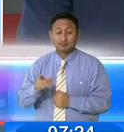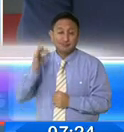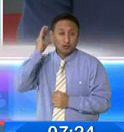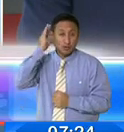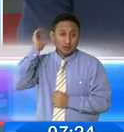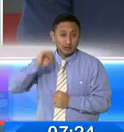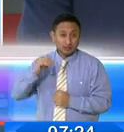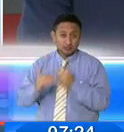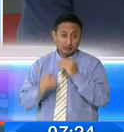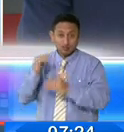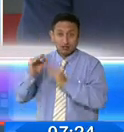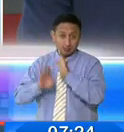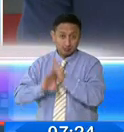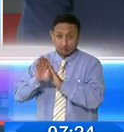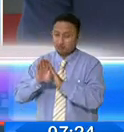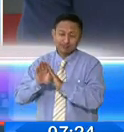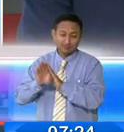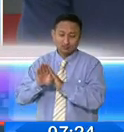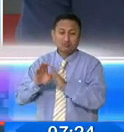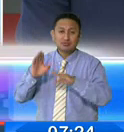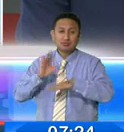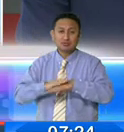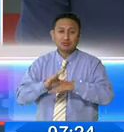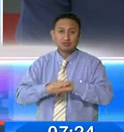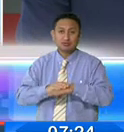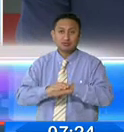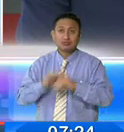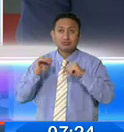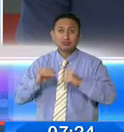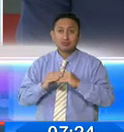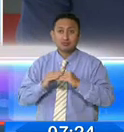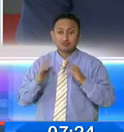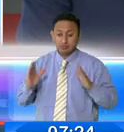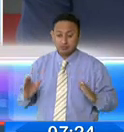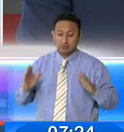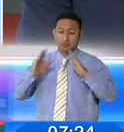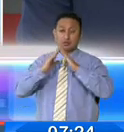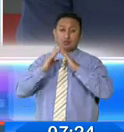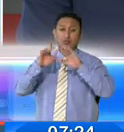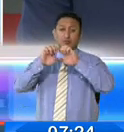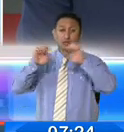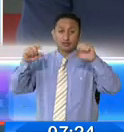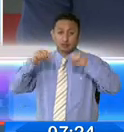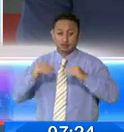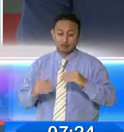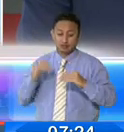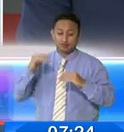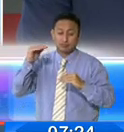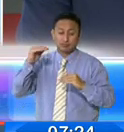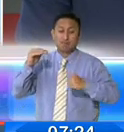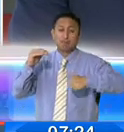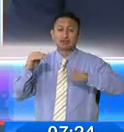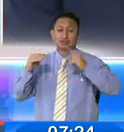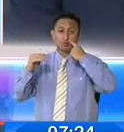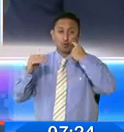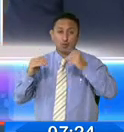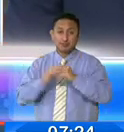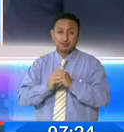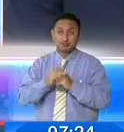crecimiento, porque las diferencias a medida que subimos en la pirámide empresarial son cada vez más grandes. En el tope de la